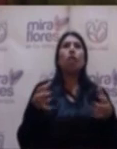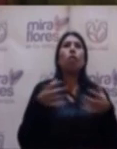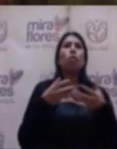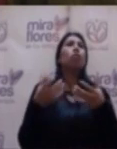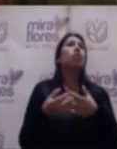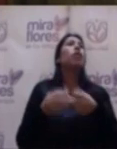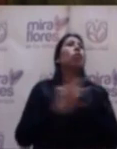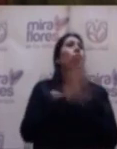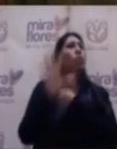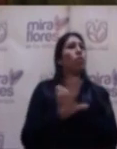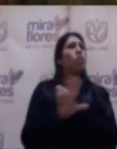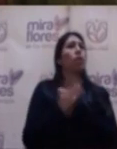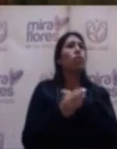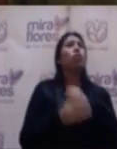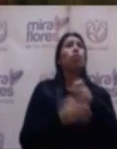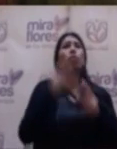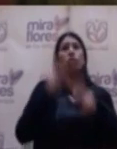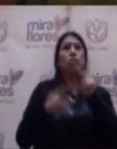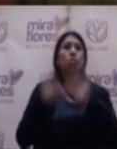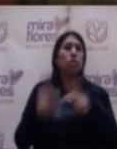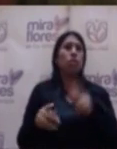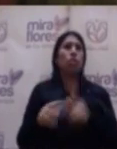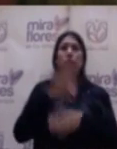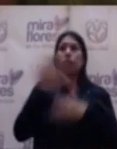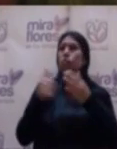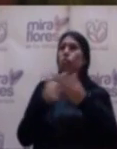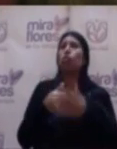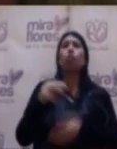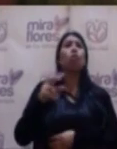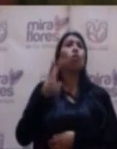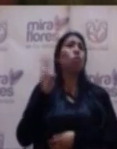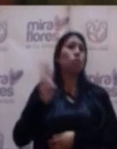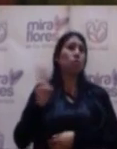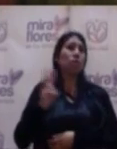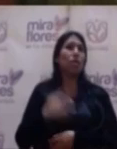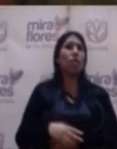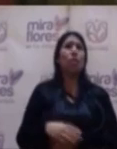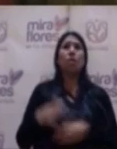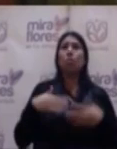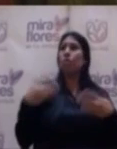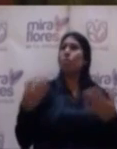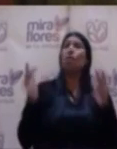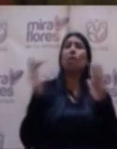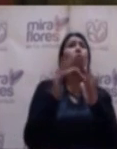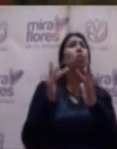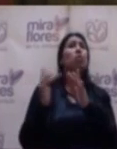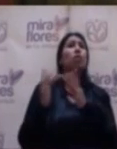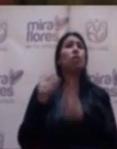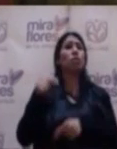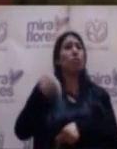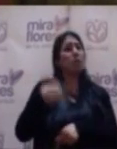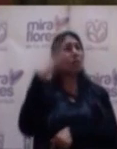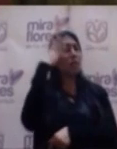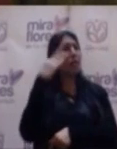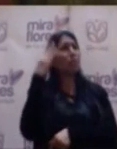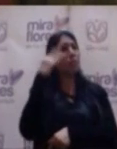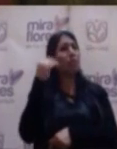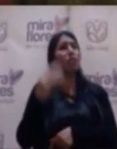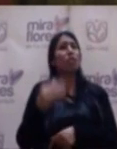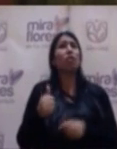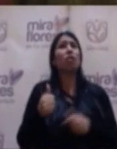Ciudadana, que se reúne todos los viernes, para no perder el contacto con esta experiencia